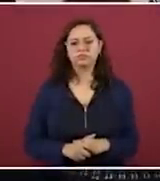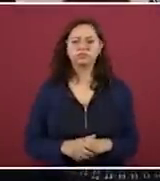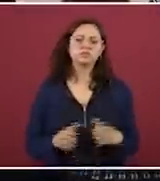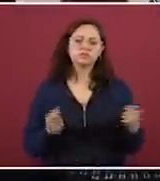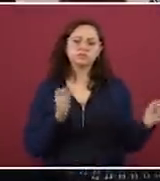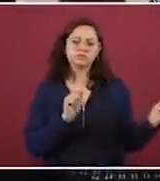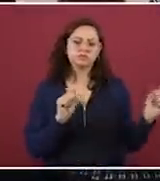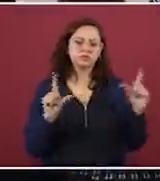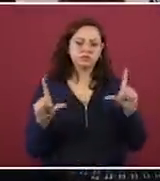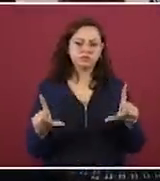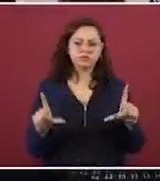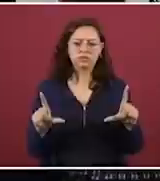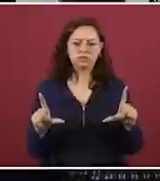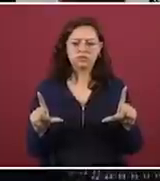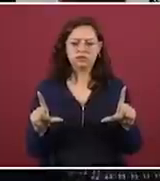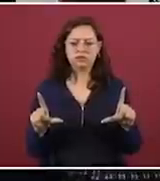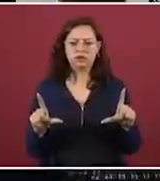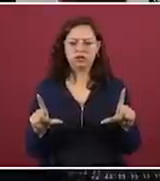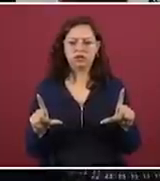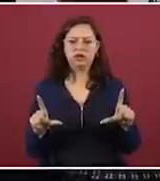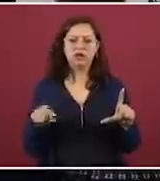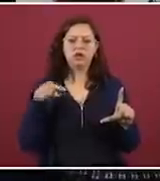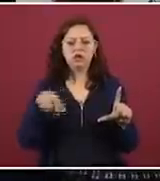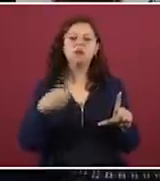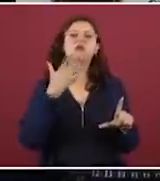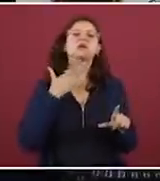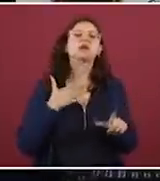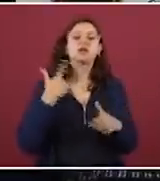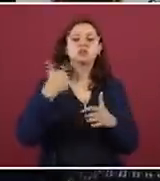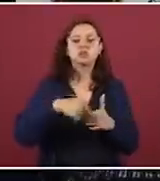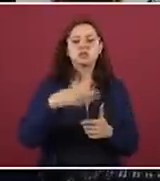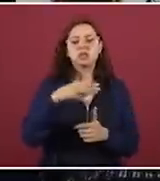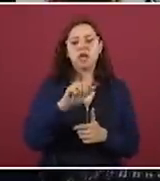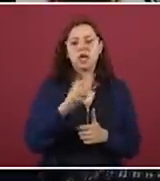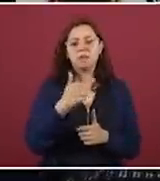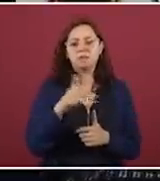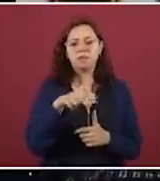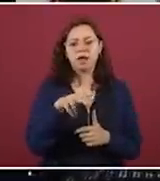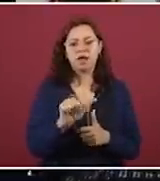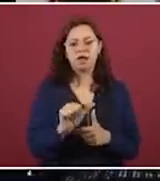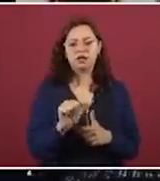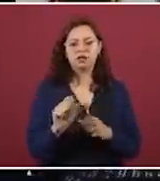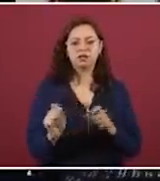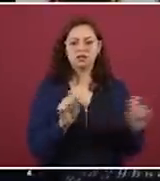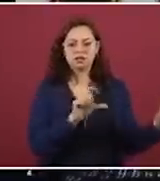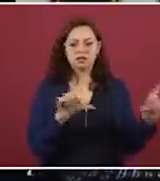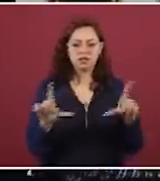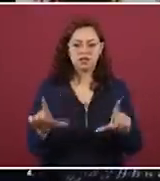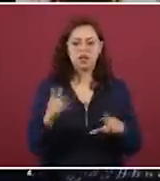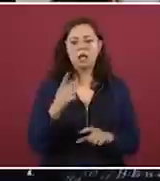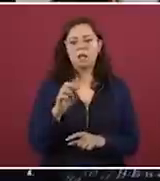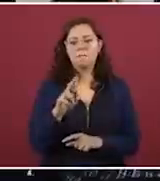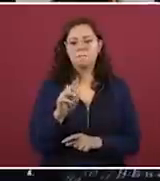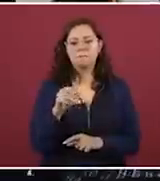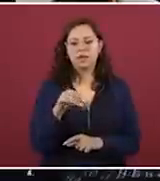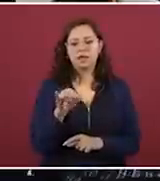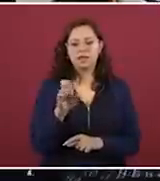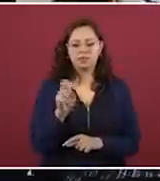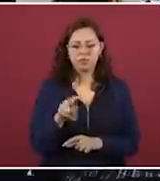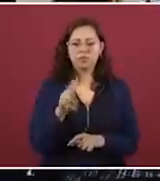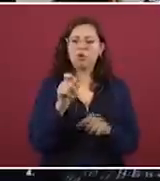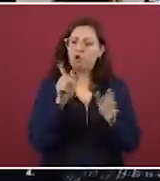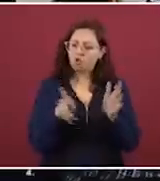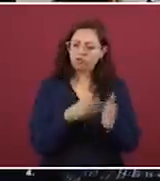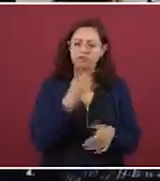gráficas, ese es por gasolina magna, este es por gasolina premium, donde otra vez es Arco el